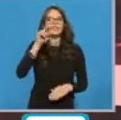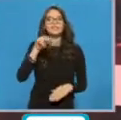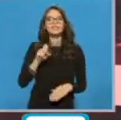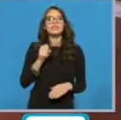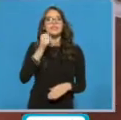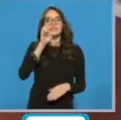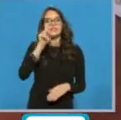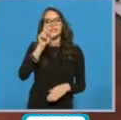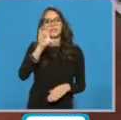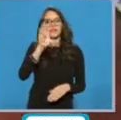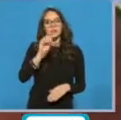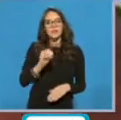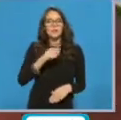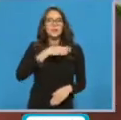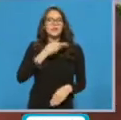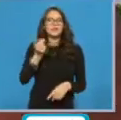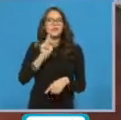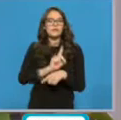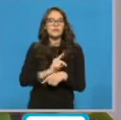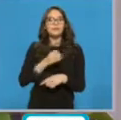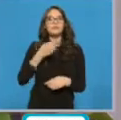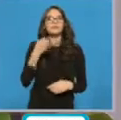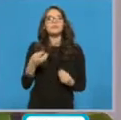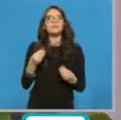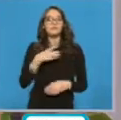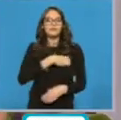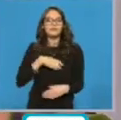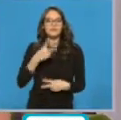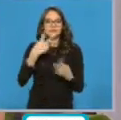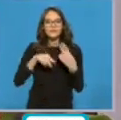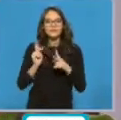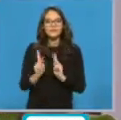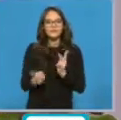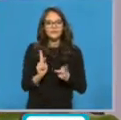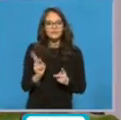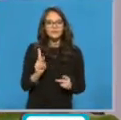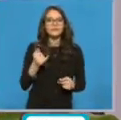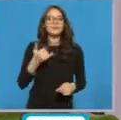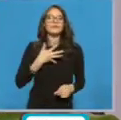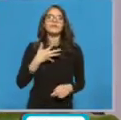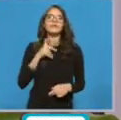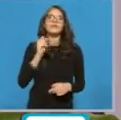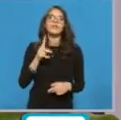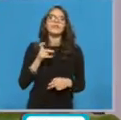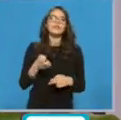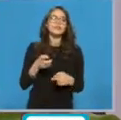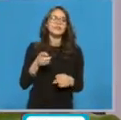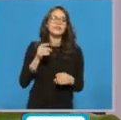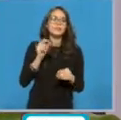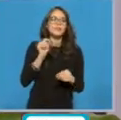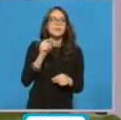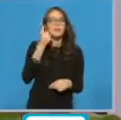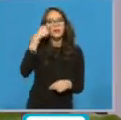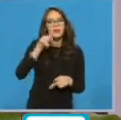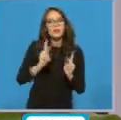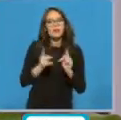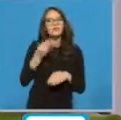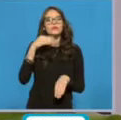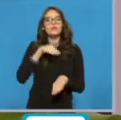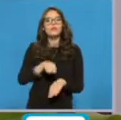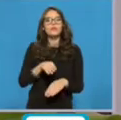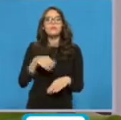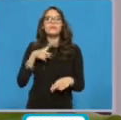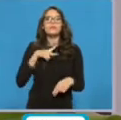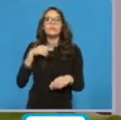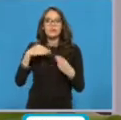buenos días. Estamos muy contentos que vengan con nosotros a platicar y que podamos tener este espacio para hablar acerca del programa Mi Mercado Seguro.